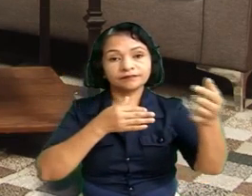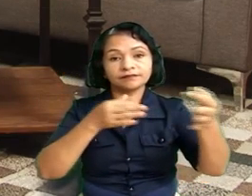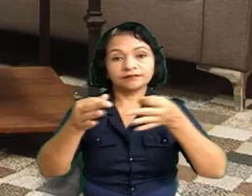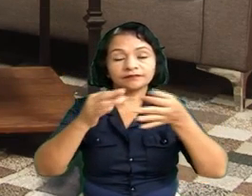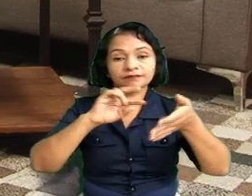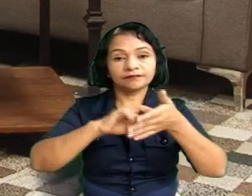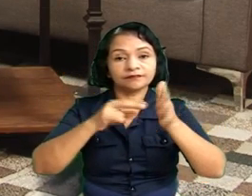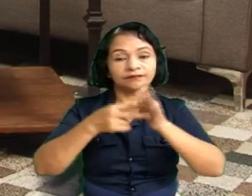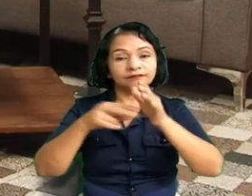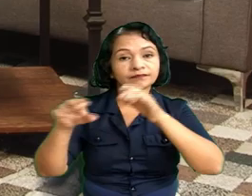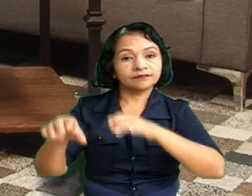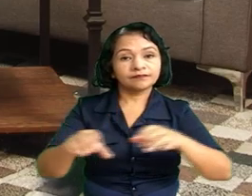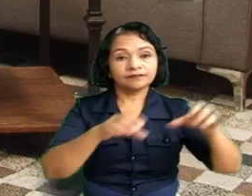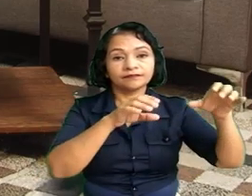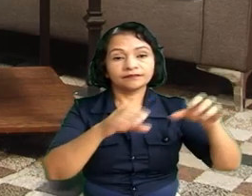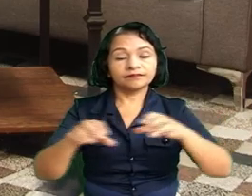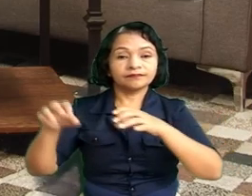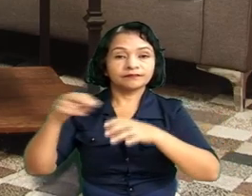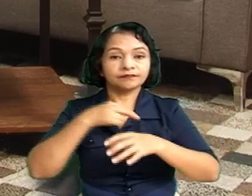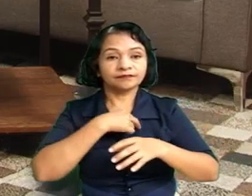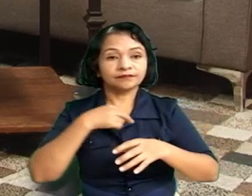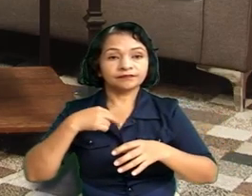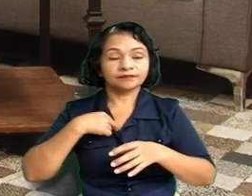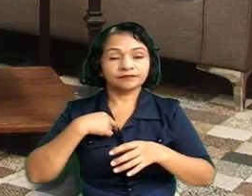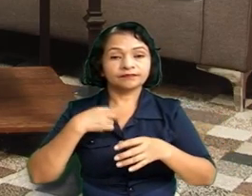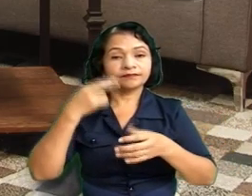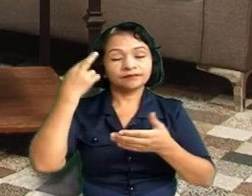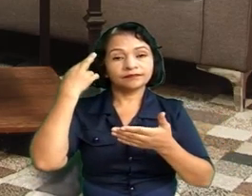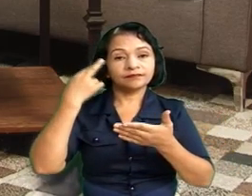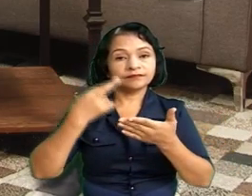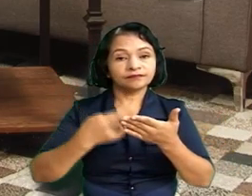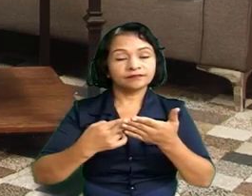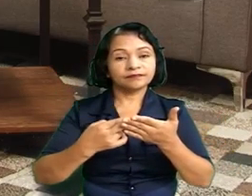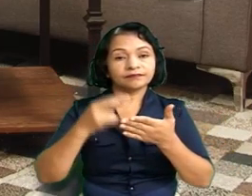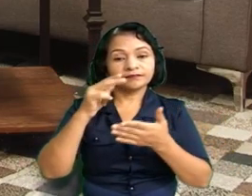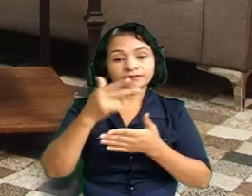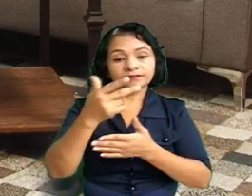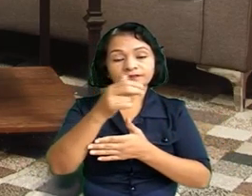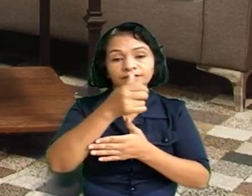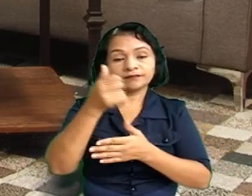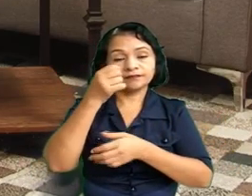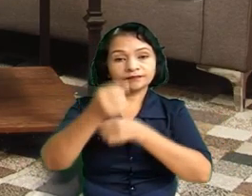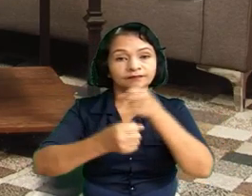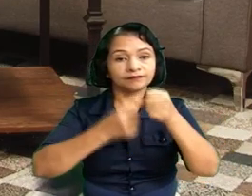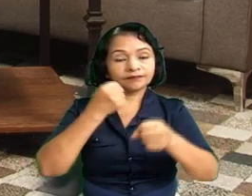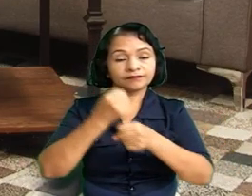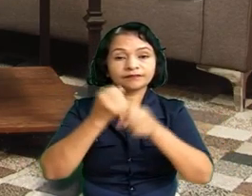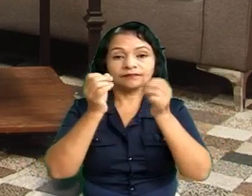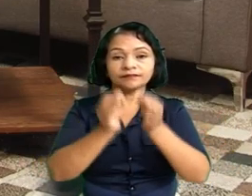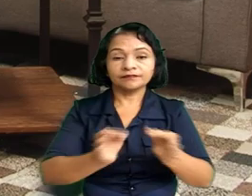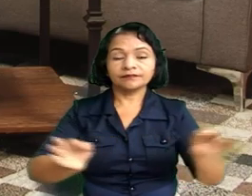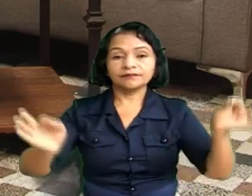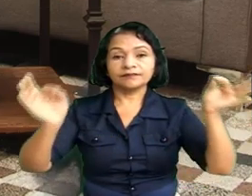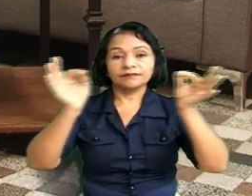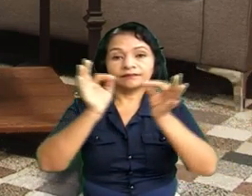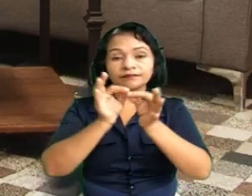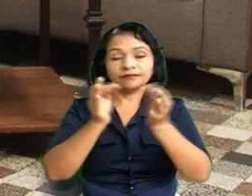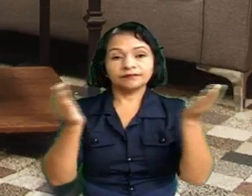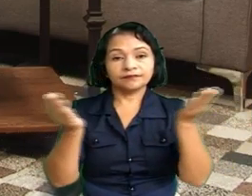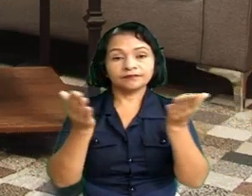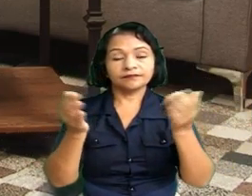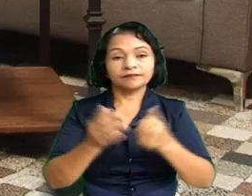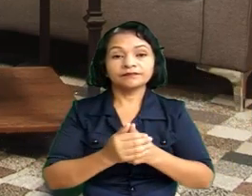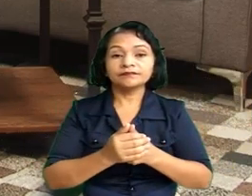las festividades en principio que se realizan en conmemoración a este 86 aniversario y lo importante que es, porque esto